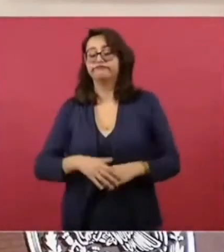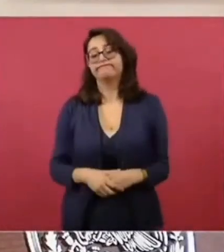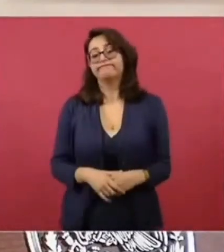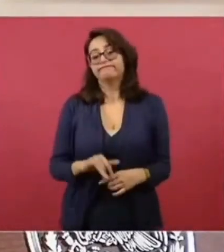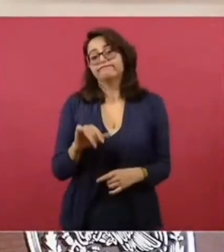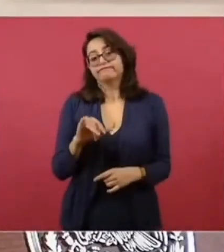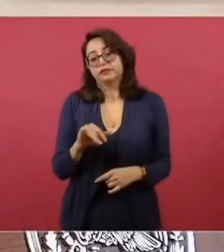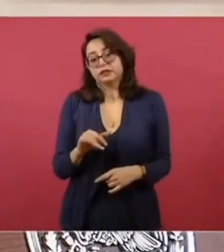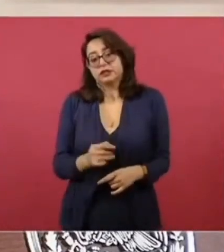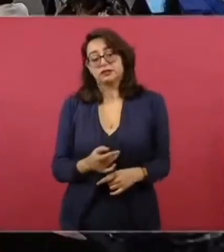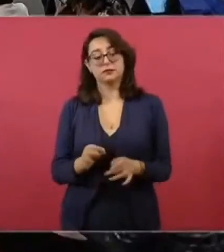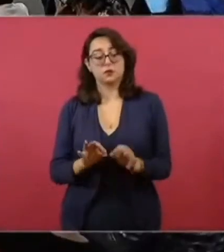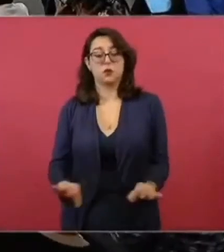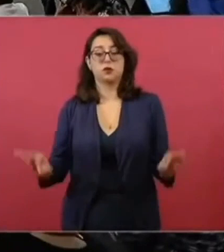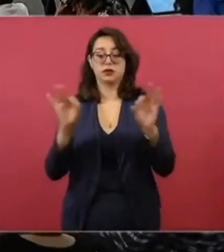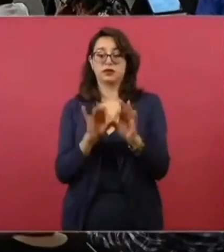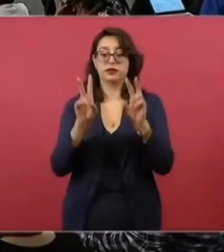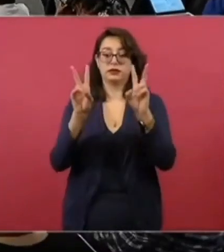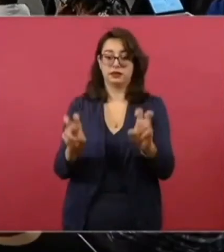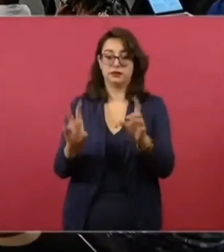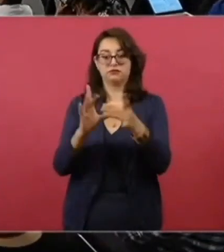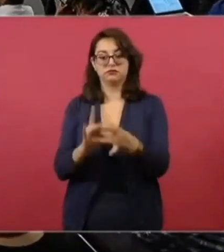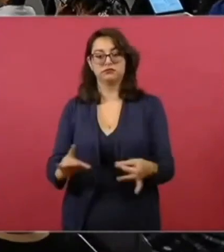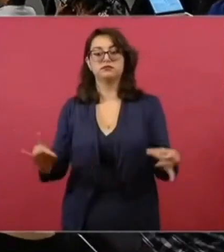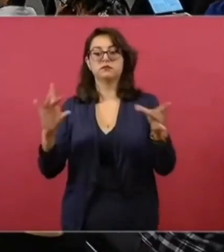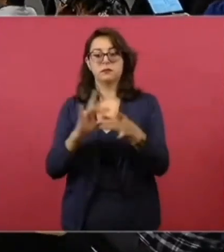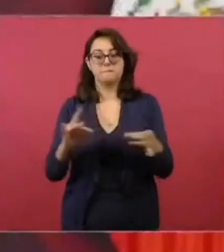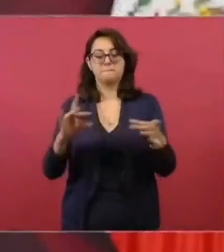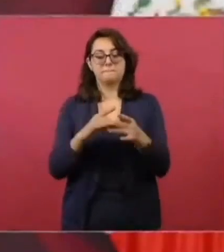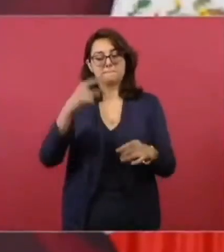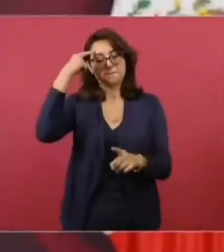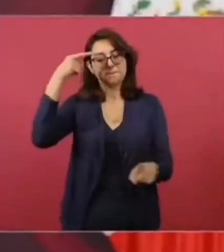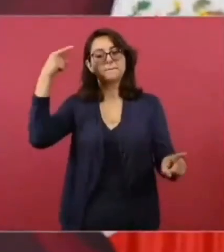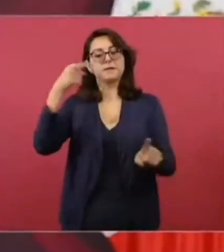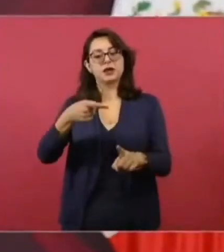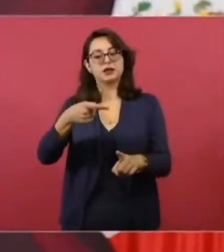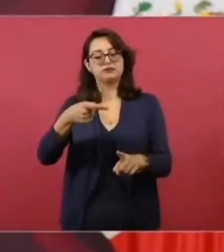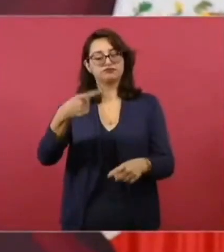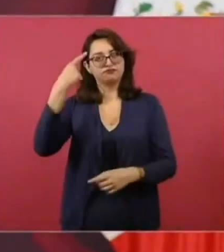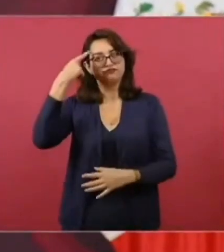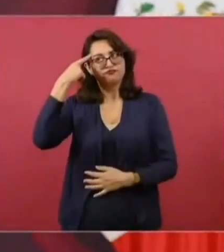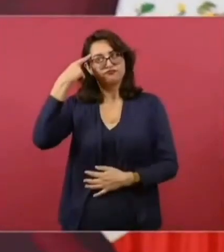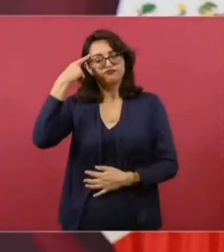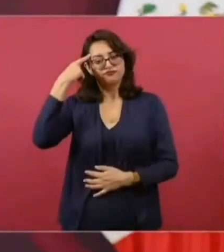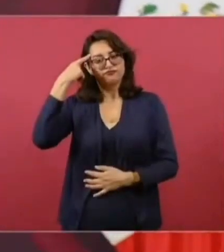esto nos ayuda a seguir haciendo conciencia